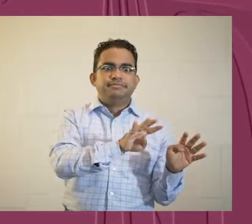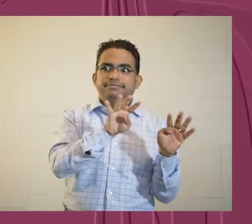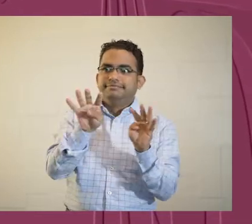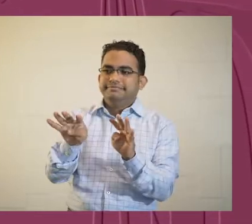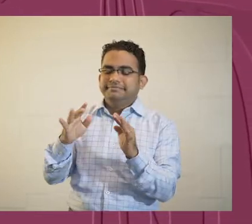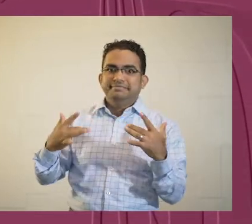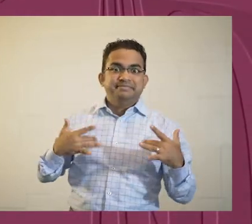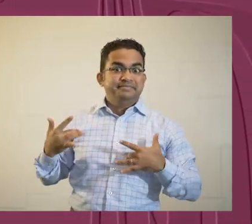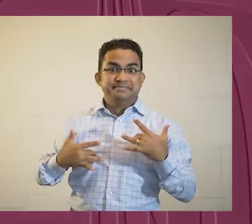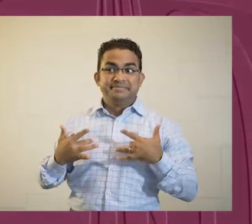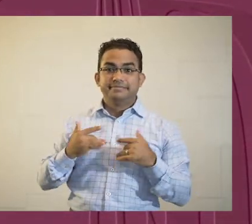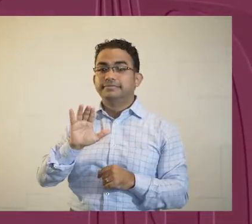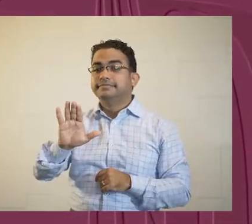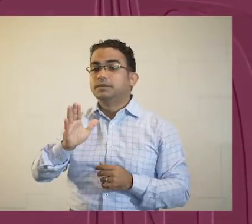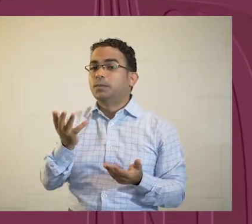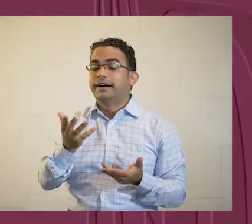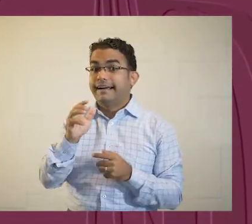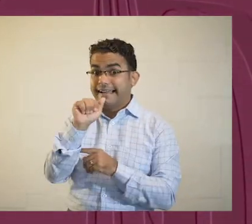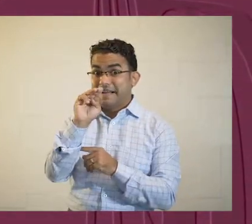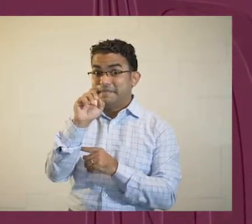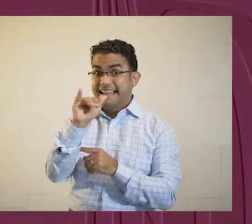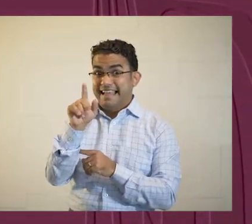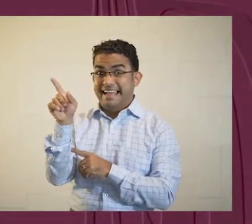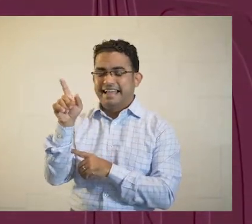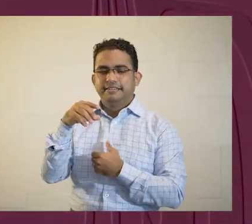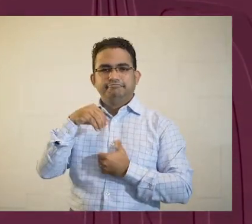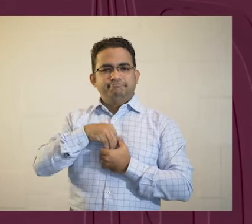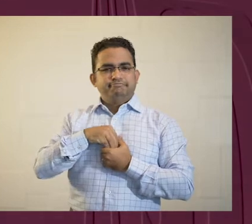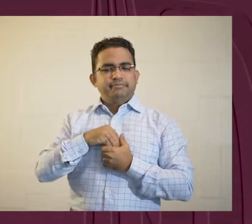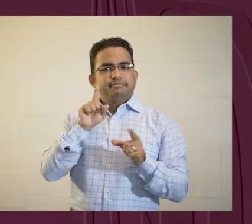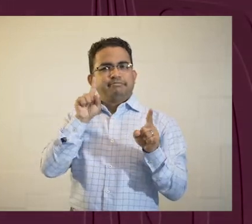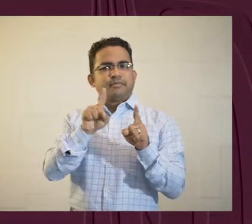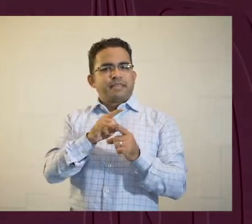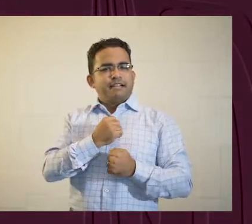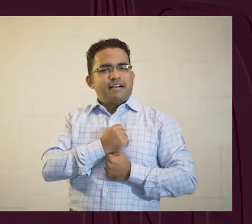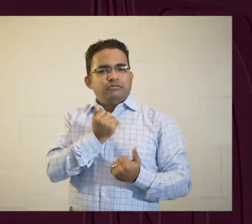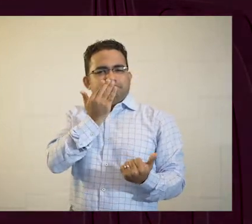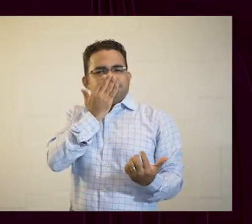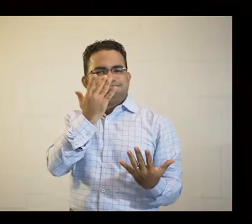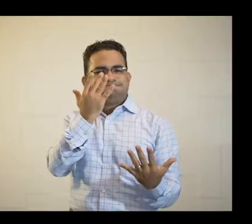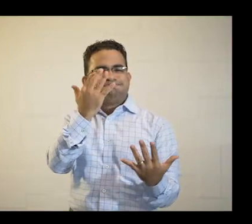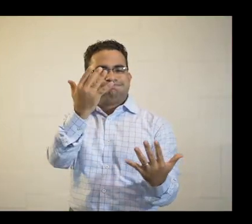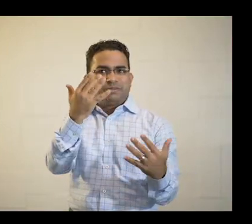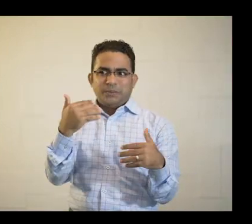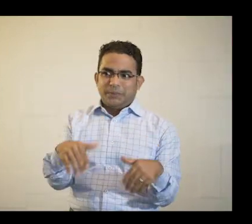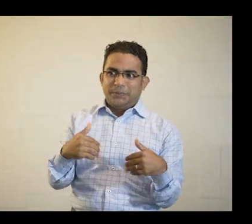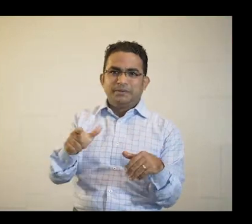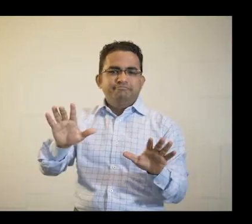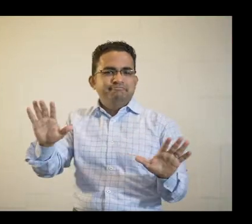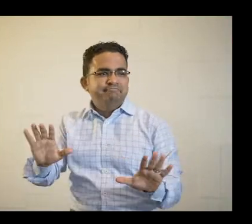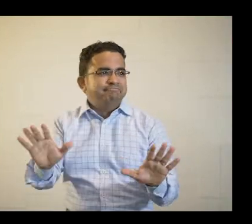pisa. El secreto de Amélia es que tiene una heroína a la medida del amor y hace de su vida